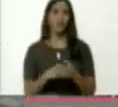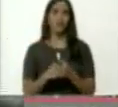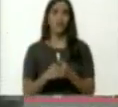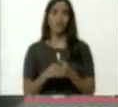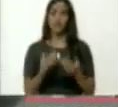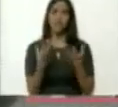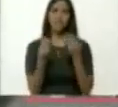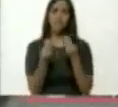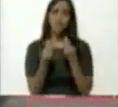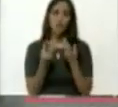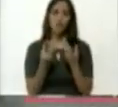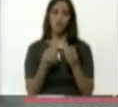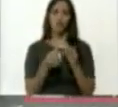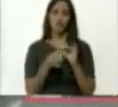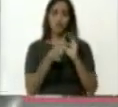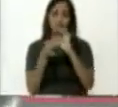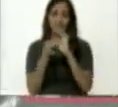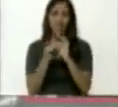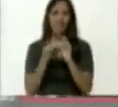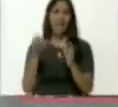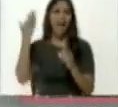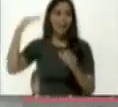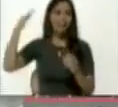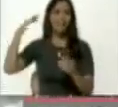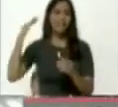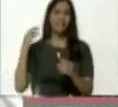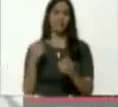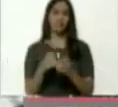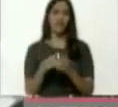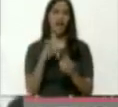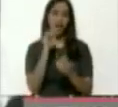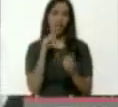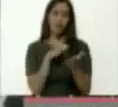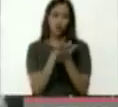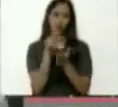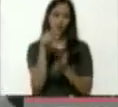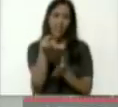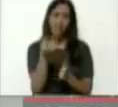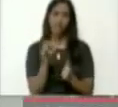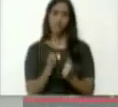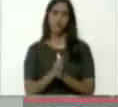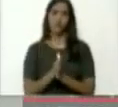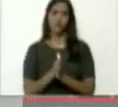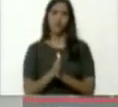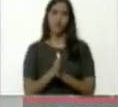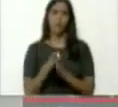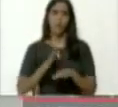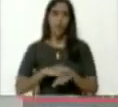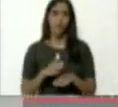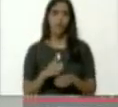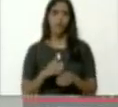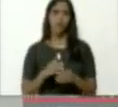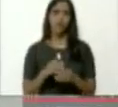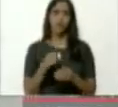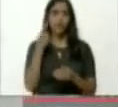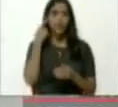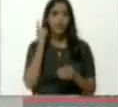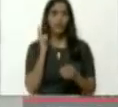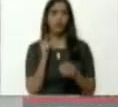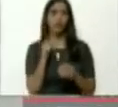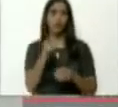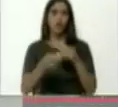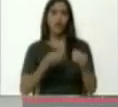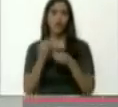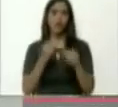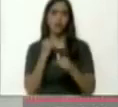estrecha en otras oportunidades, en otras épocas. Háblanos un poco de eso. Porque yo creo que esto que tú has hecho